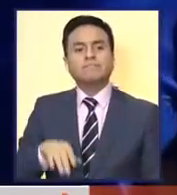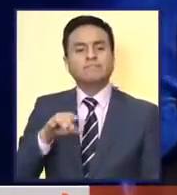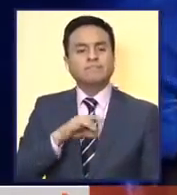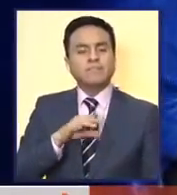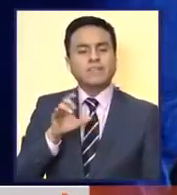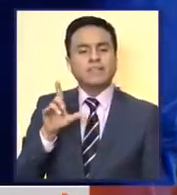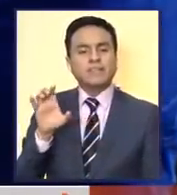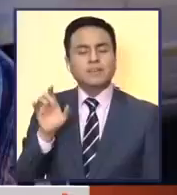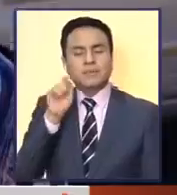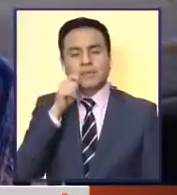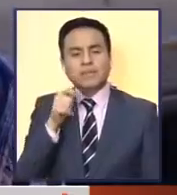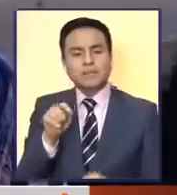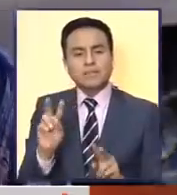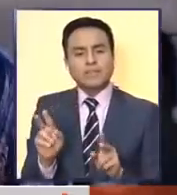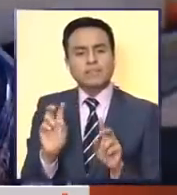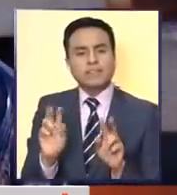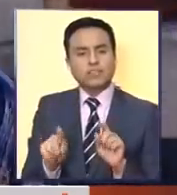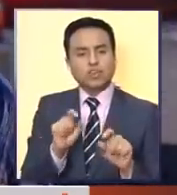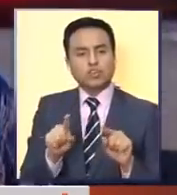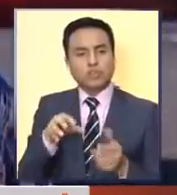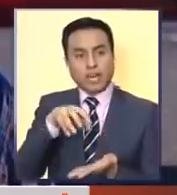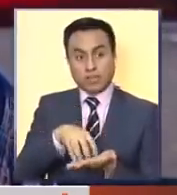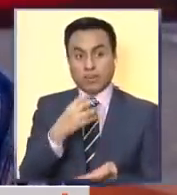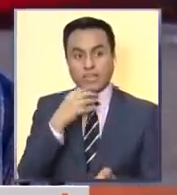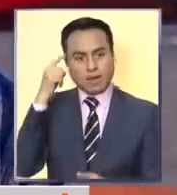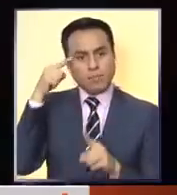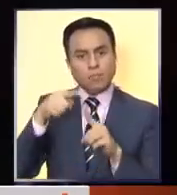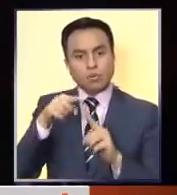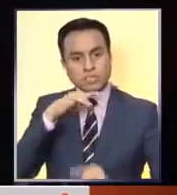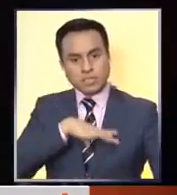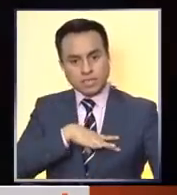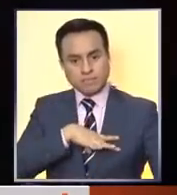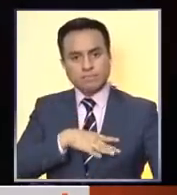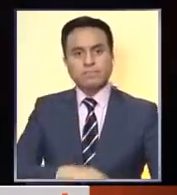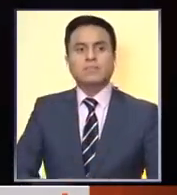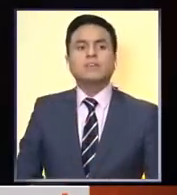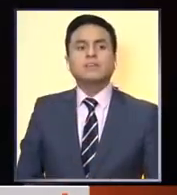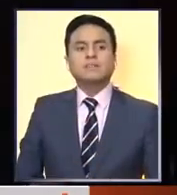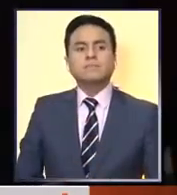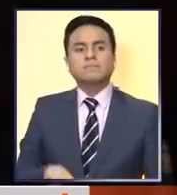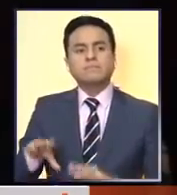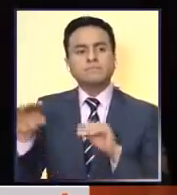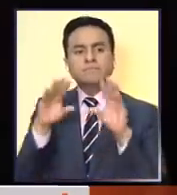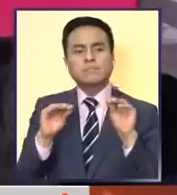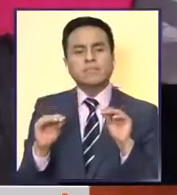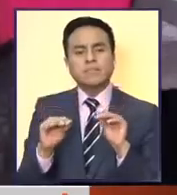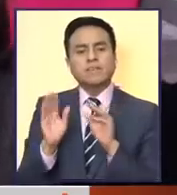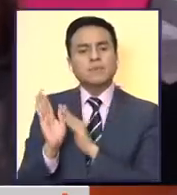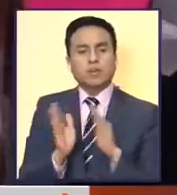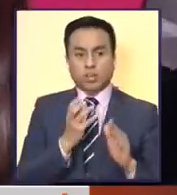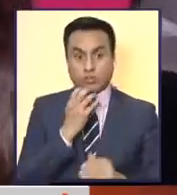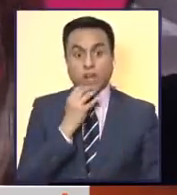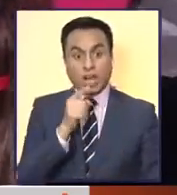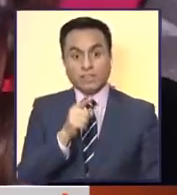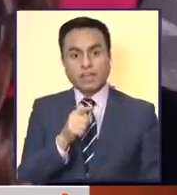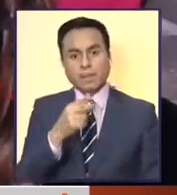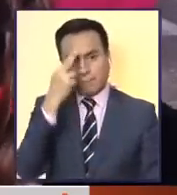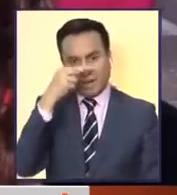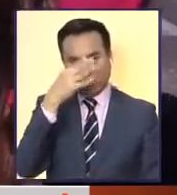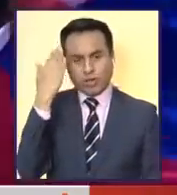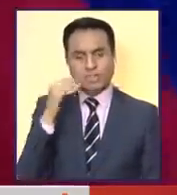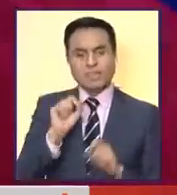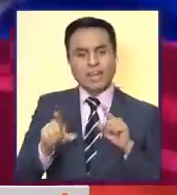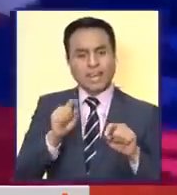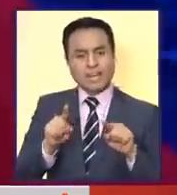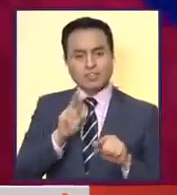defendiendo la ciudad de Antofagasta, pero por Chile, por Chile. Si así se preparó Antofagasta en marzo para los